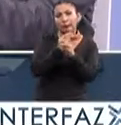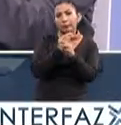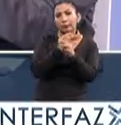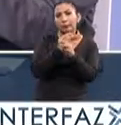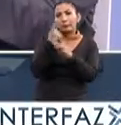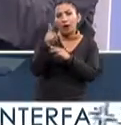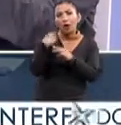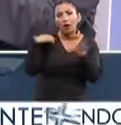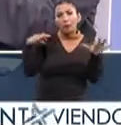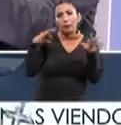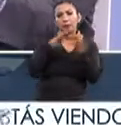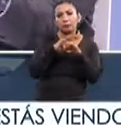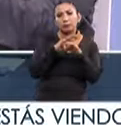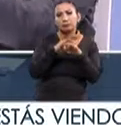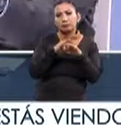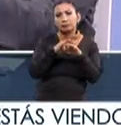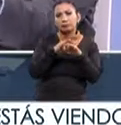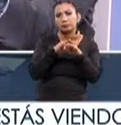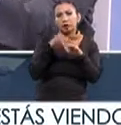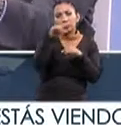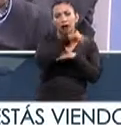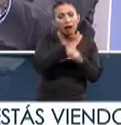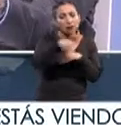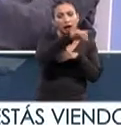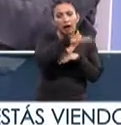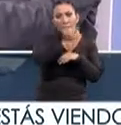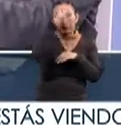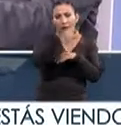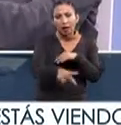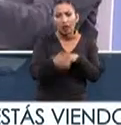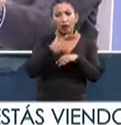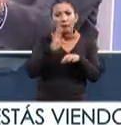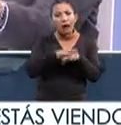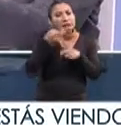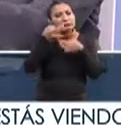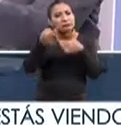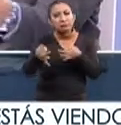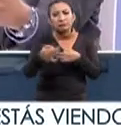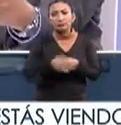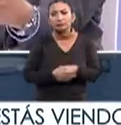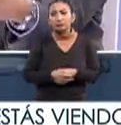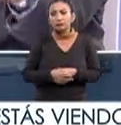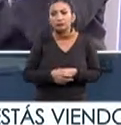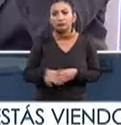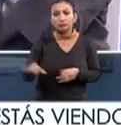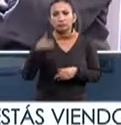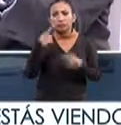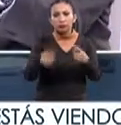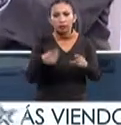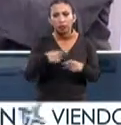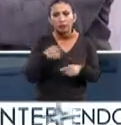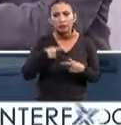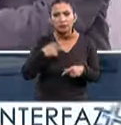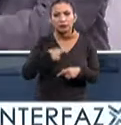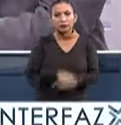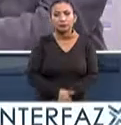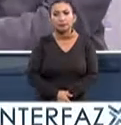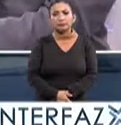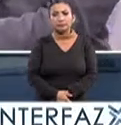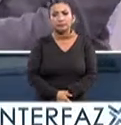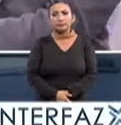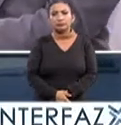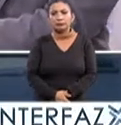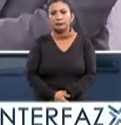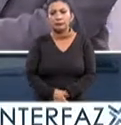se correlacionan con estos movimientos que suceden en México? ¿Qué es lo que más te ha llamado en esa escena musical de los mexicanos? Pues